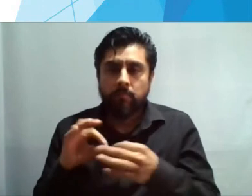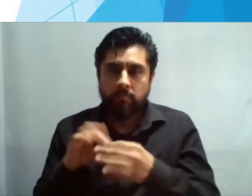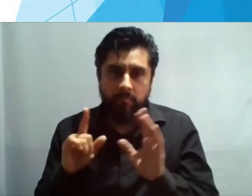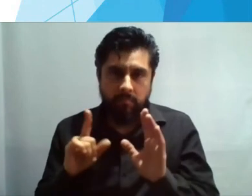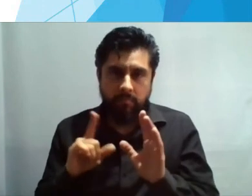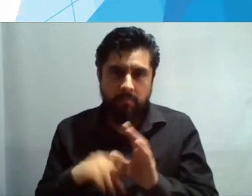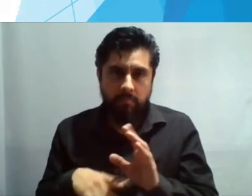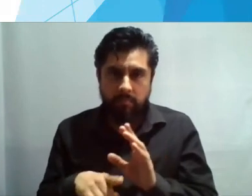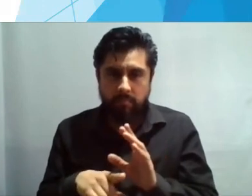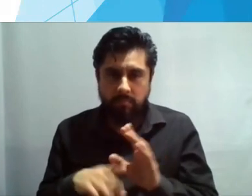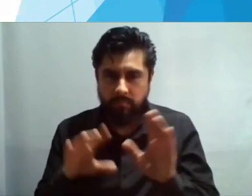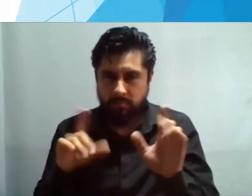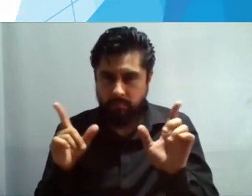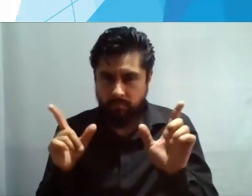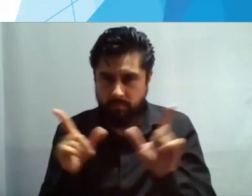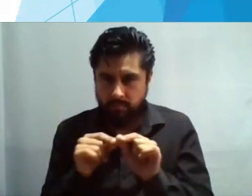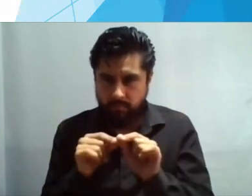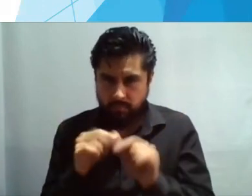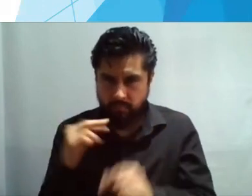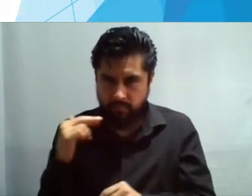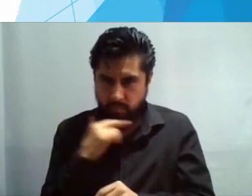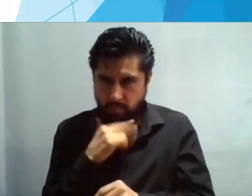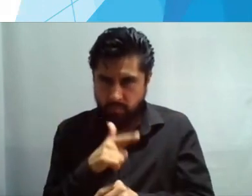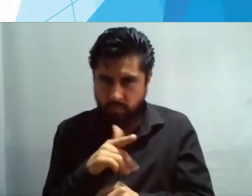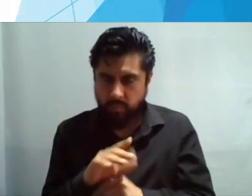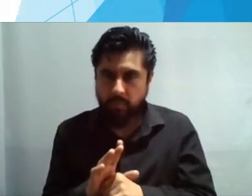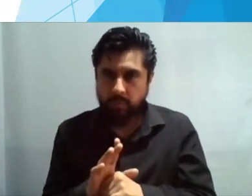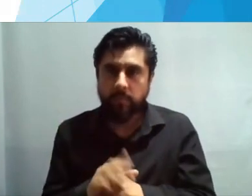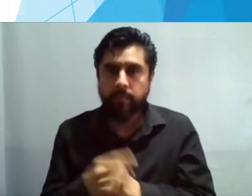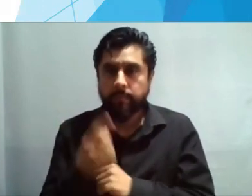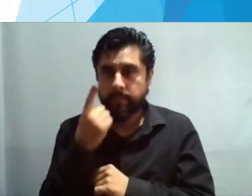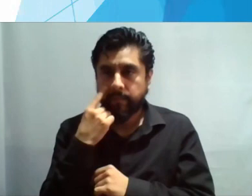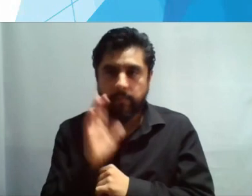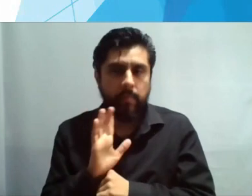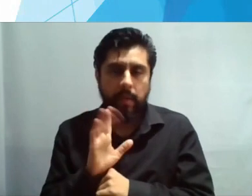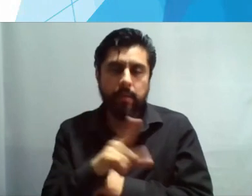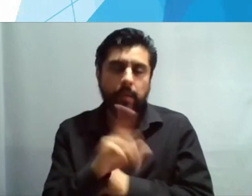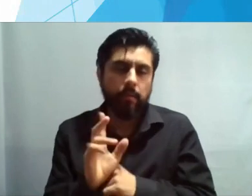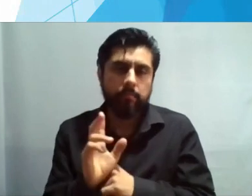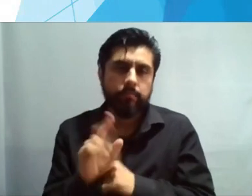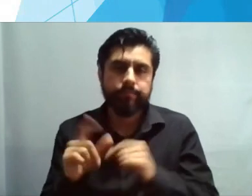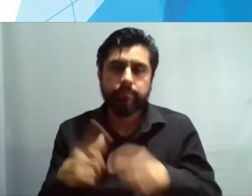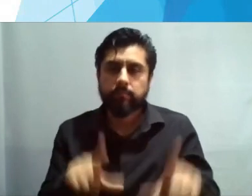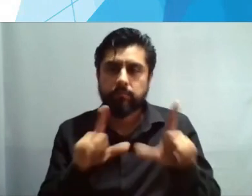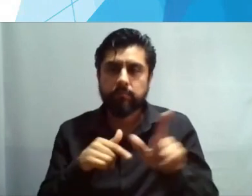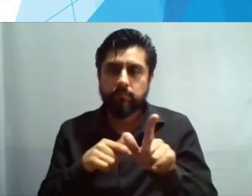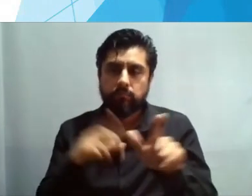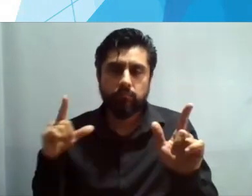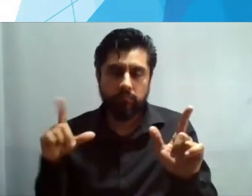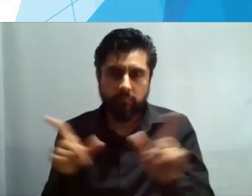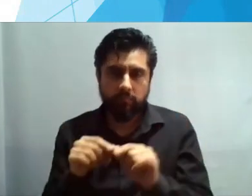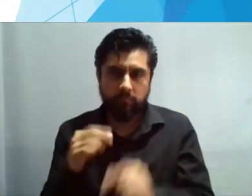procuro concretar, resumir, para hacer atractiva la presentación. Hay algo que se